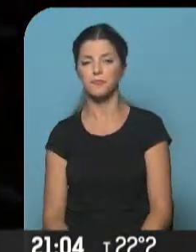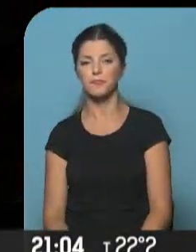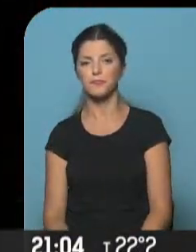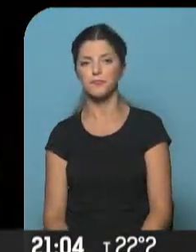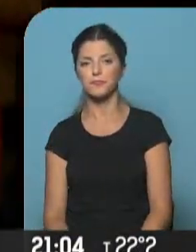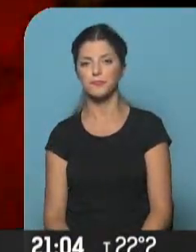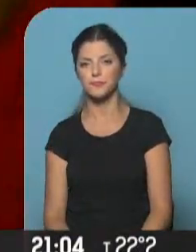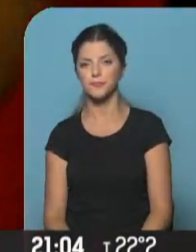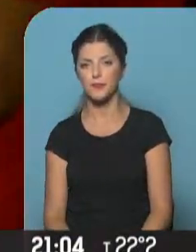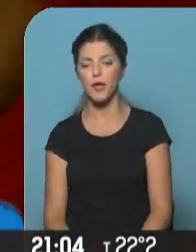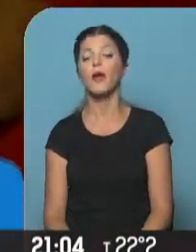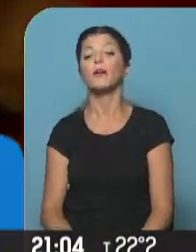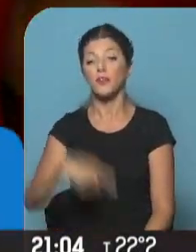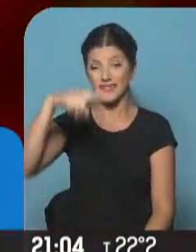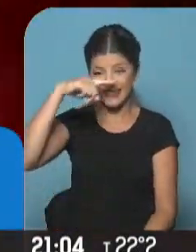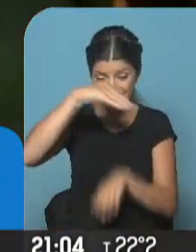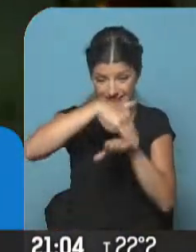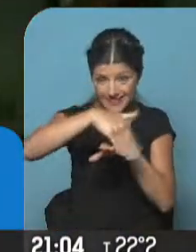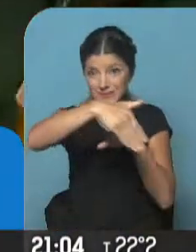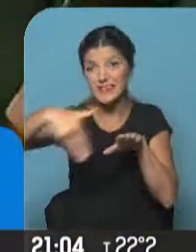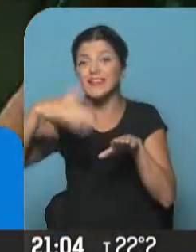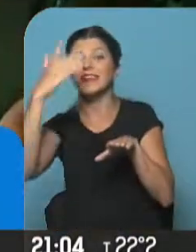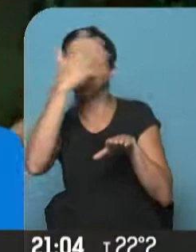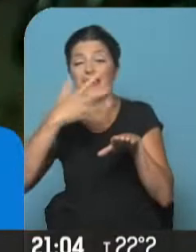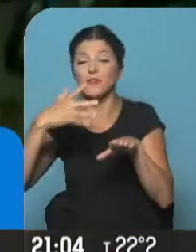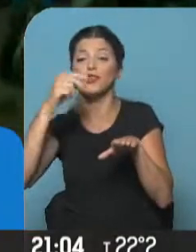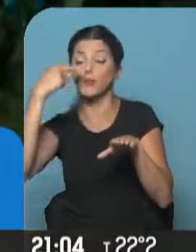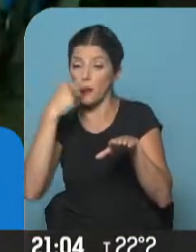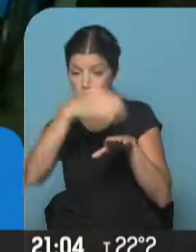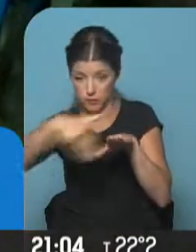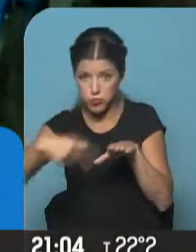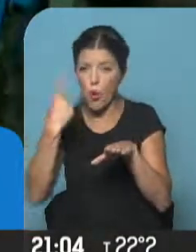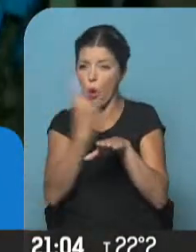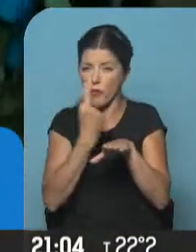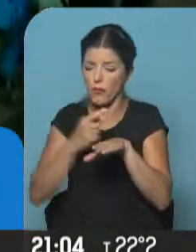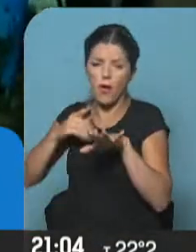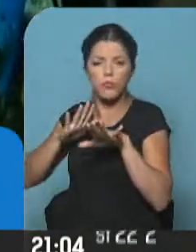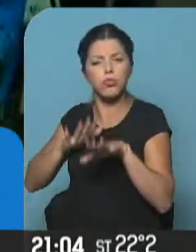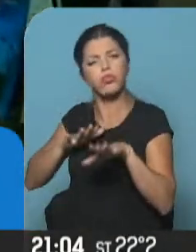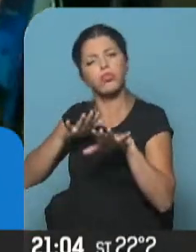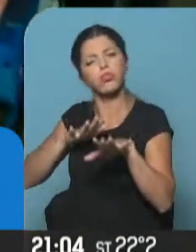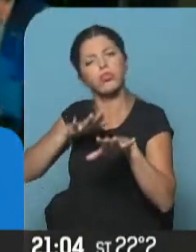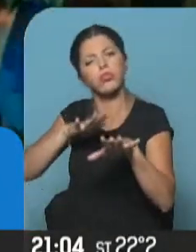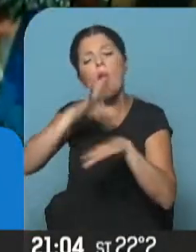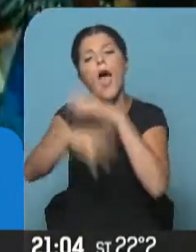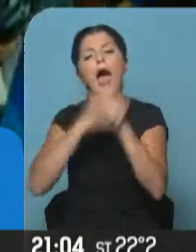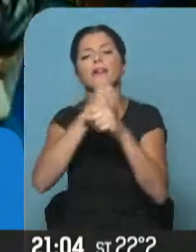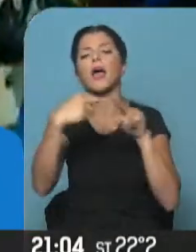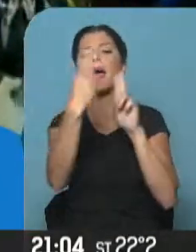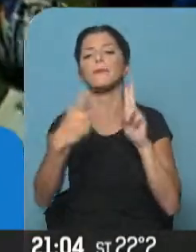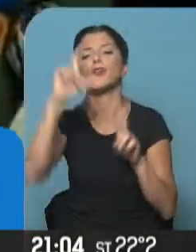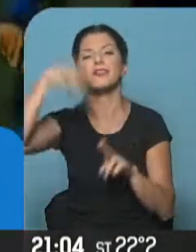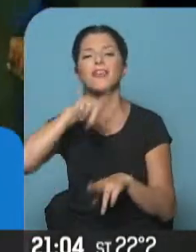congregó en 7511 durante más de una hora. Después marcharon pacíficamente hasta Camino Centenario y